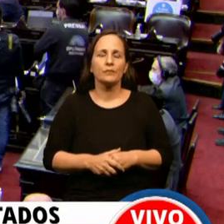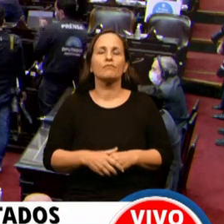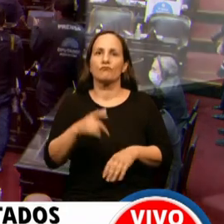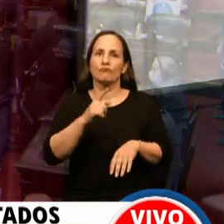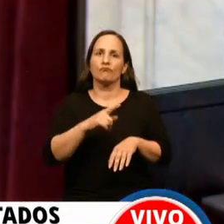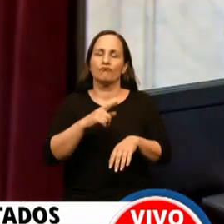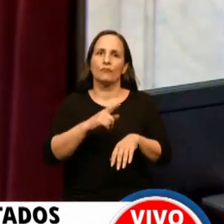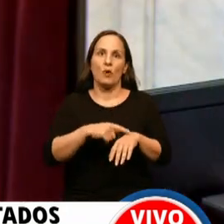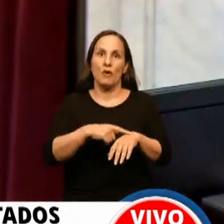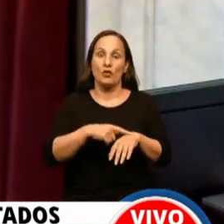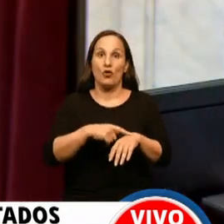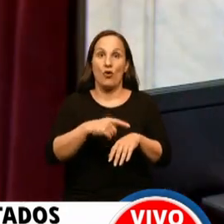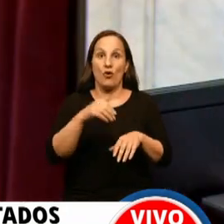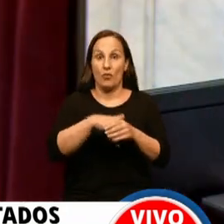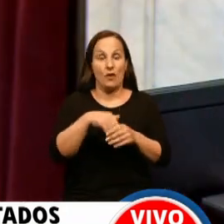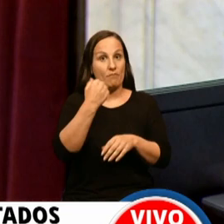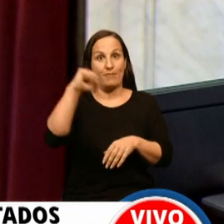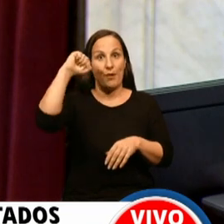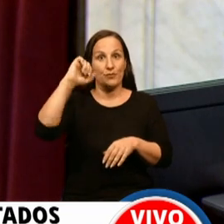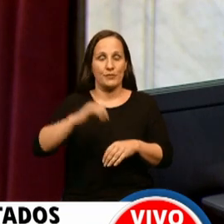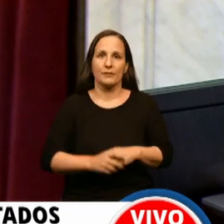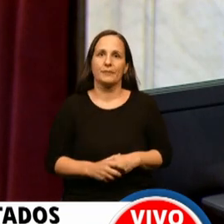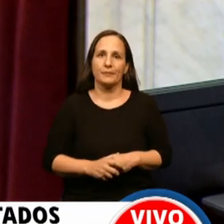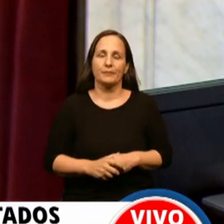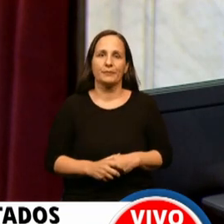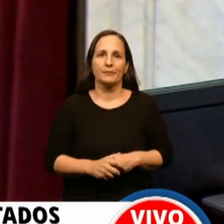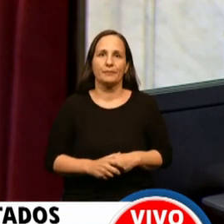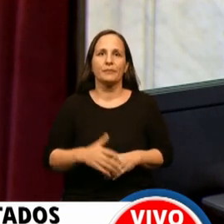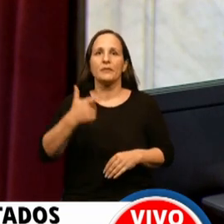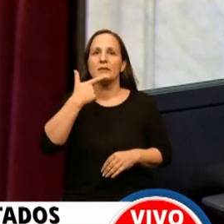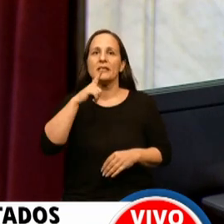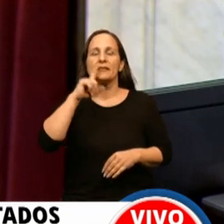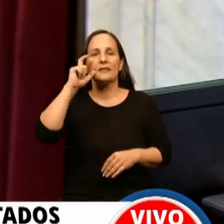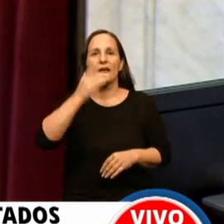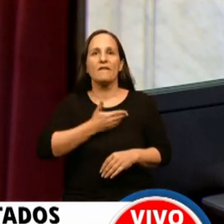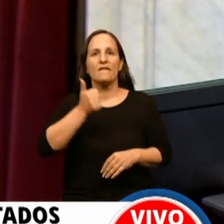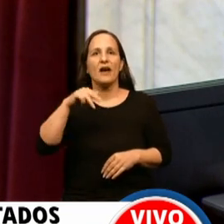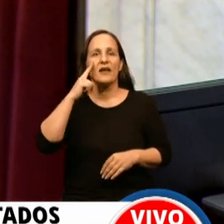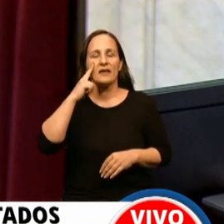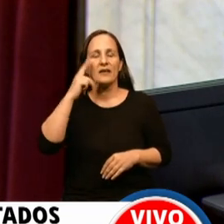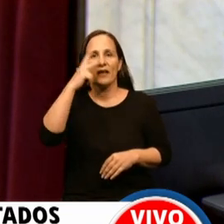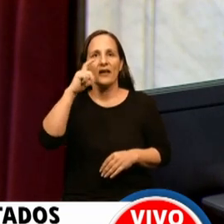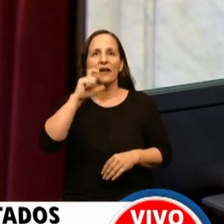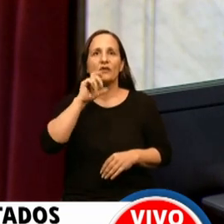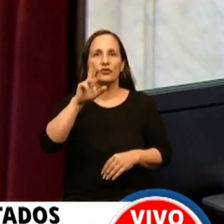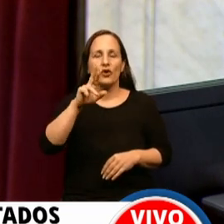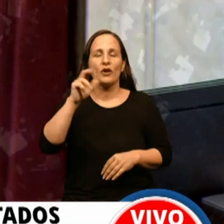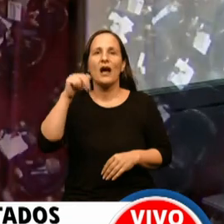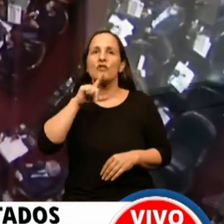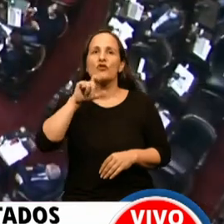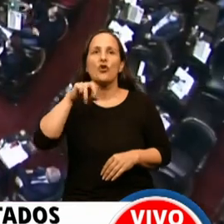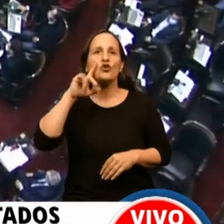ausente a la hora de votar stefan y héctor antonio para indicar el sentido de su